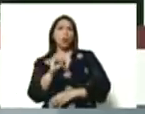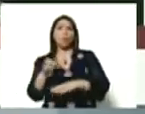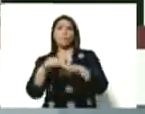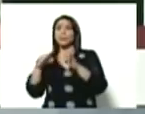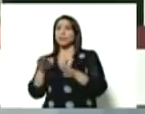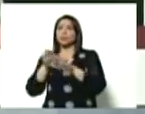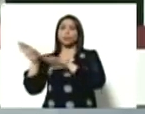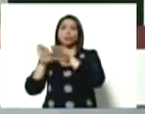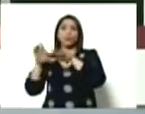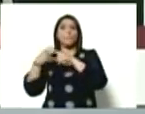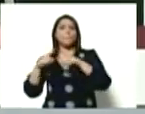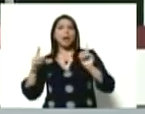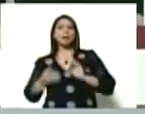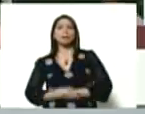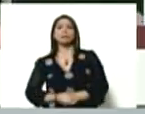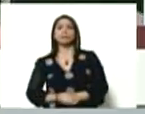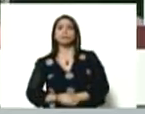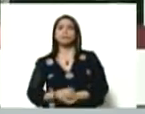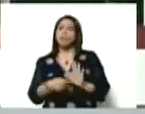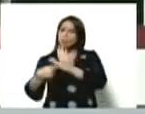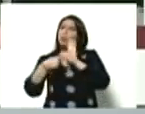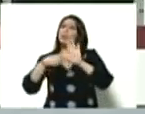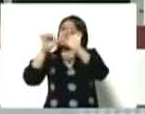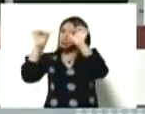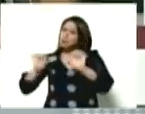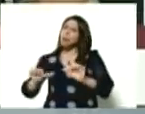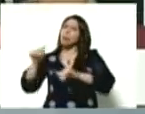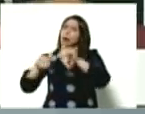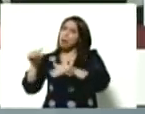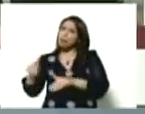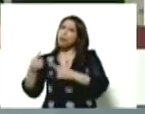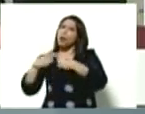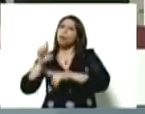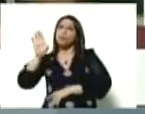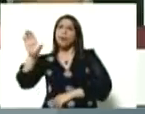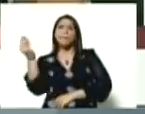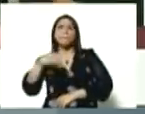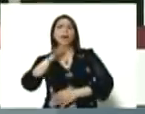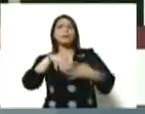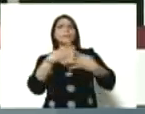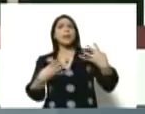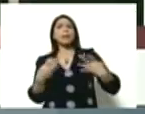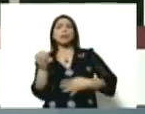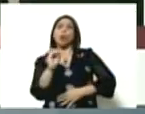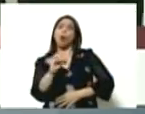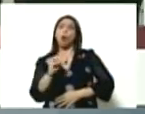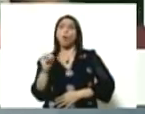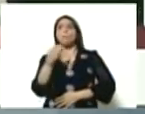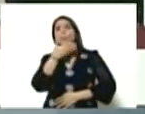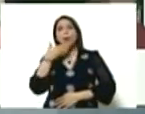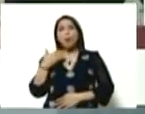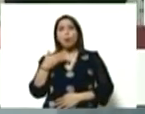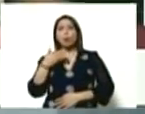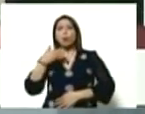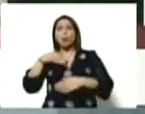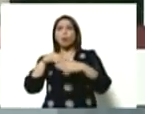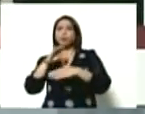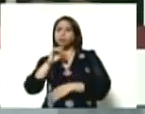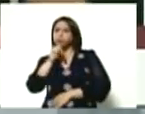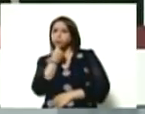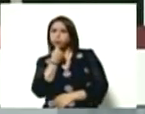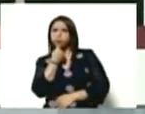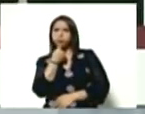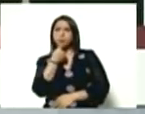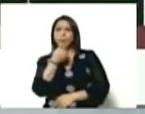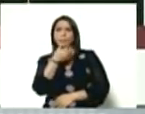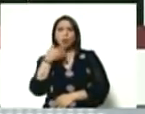Exteriores, para que demuestren que su sistema electoral es más transparente y está blindado desde el punto de vista tecnológico de las auditorías